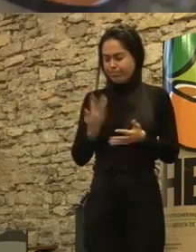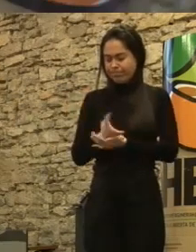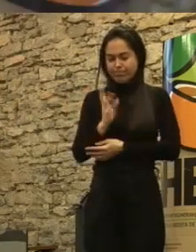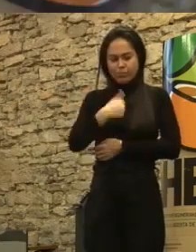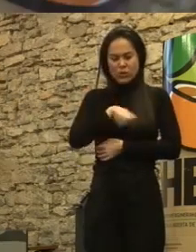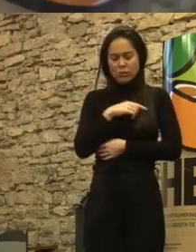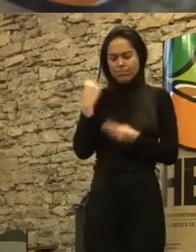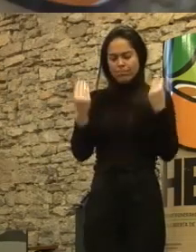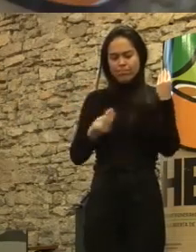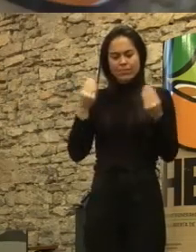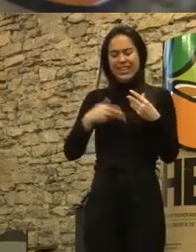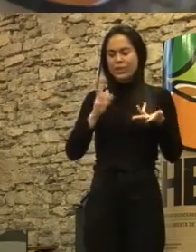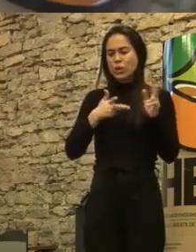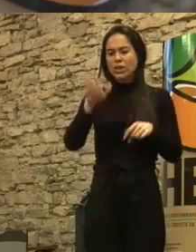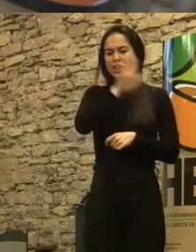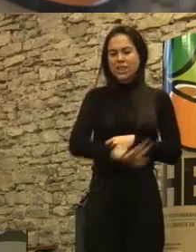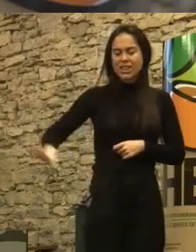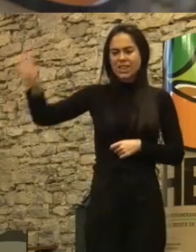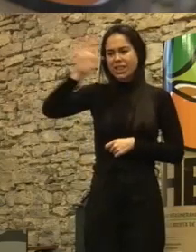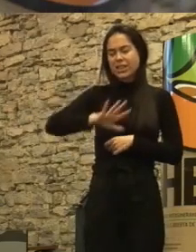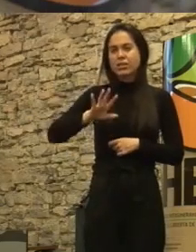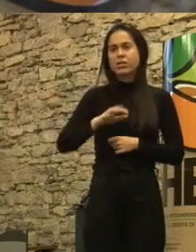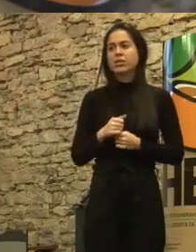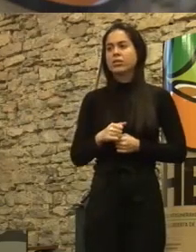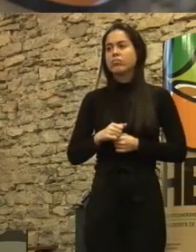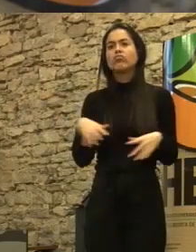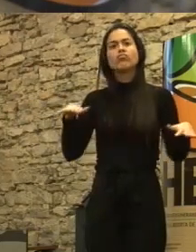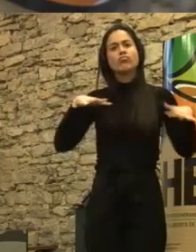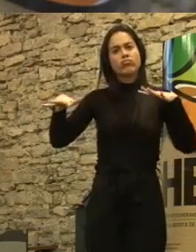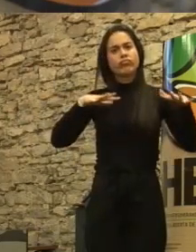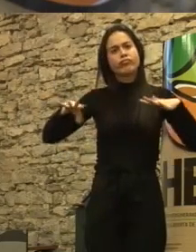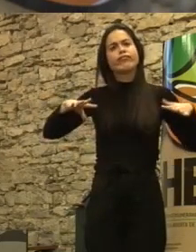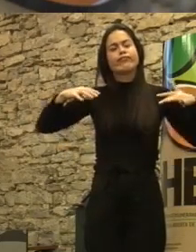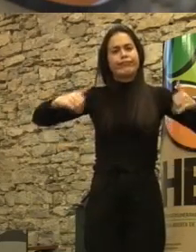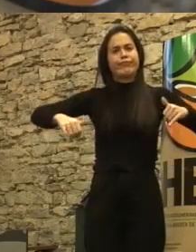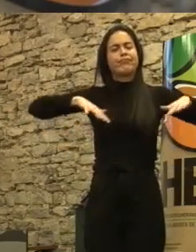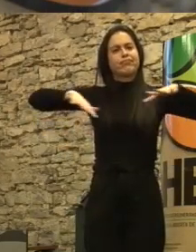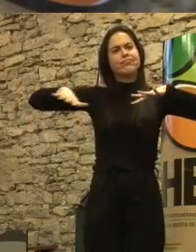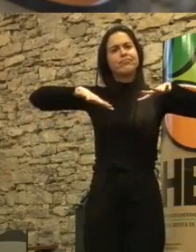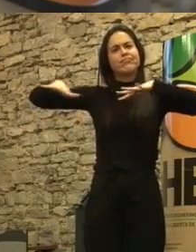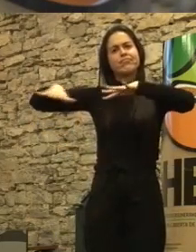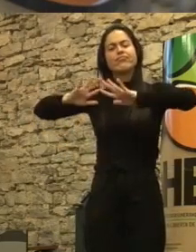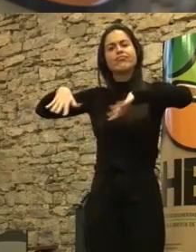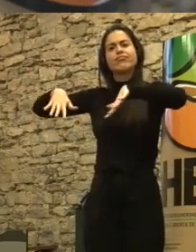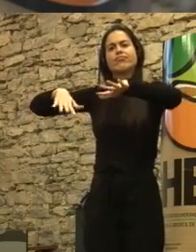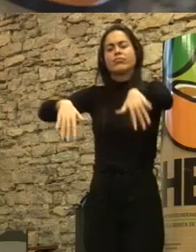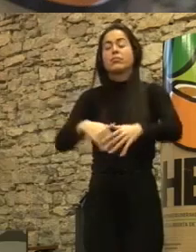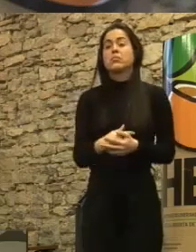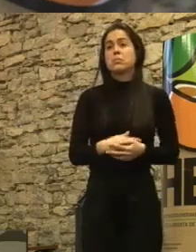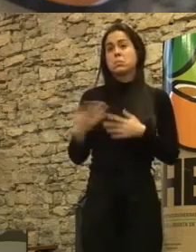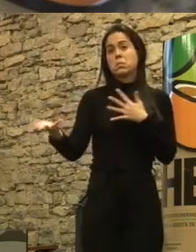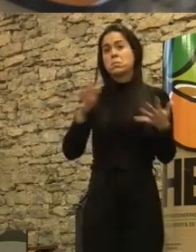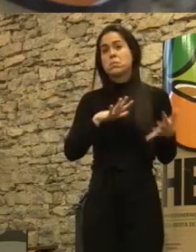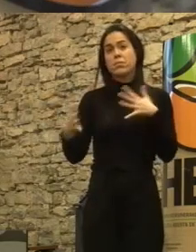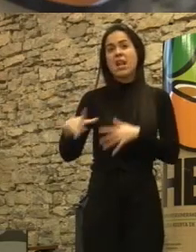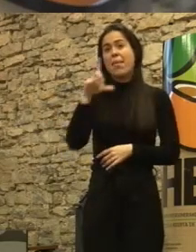que efectivamente a nivel de toda Euskal Herria se estaban produciendo este tipo de movilizaciones y, como se ha dicho, pues hay aproximadamente